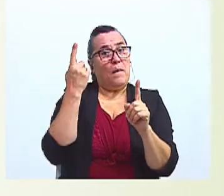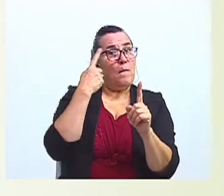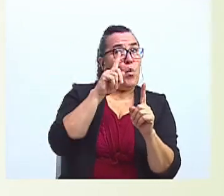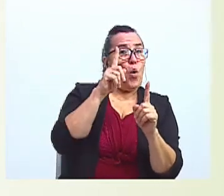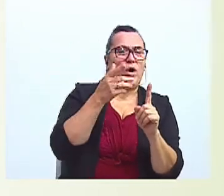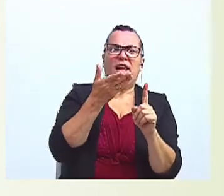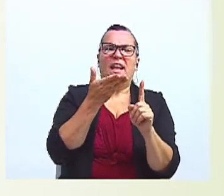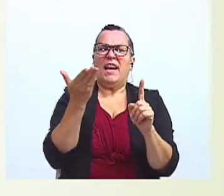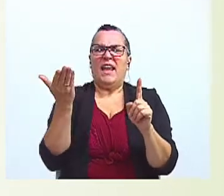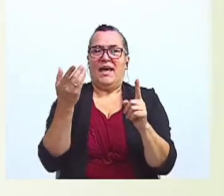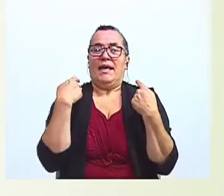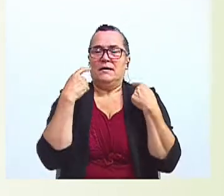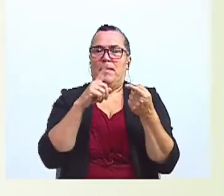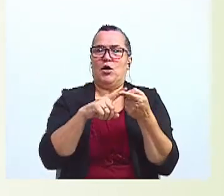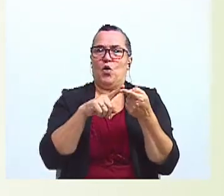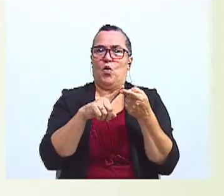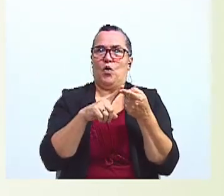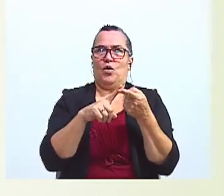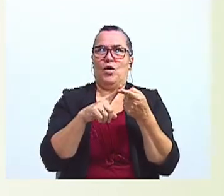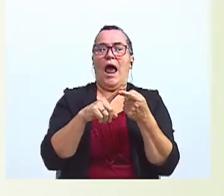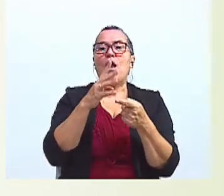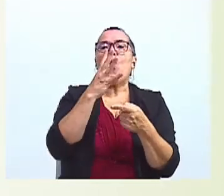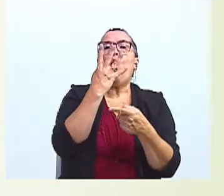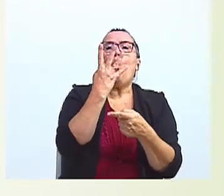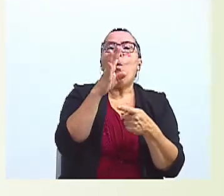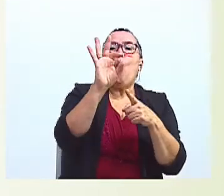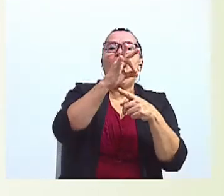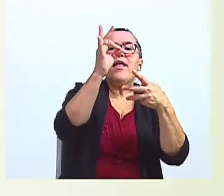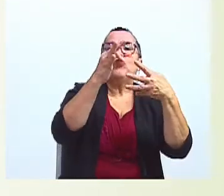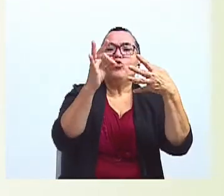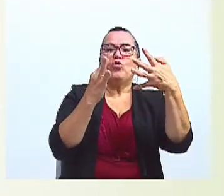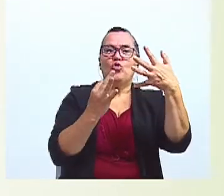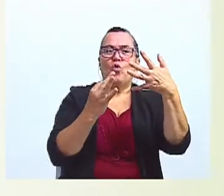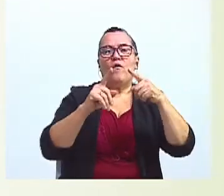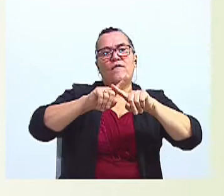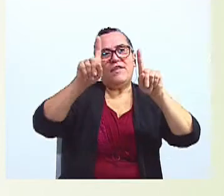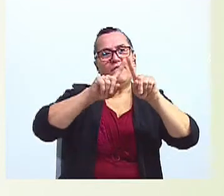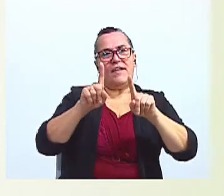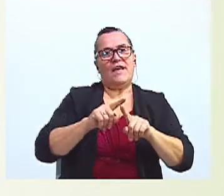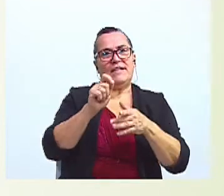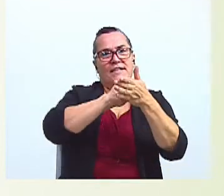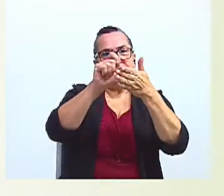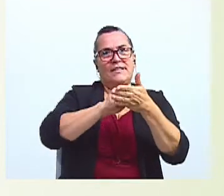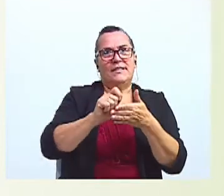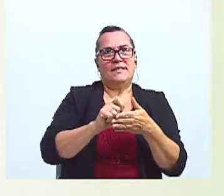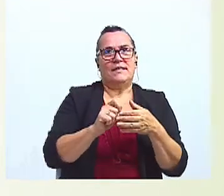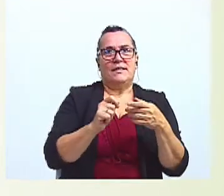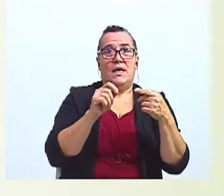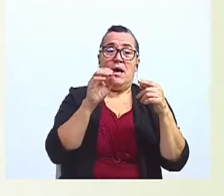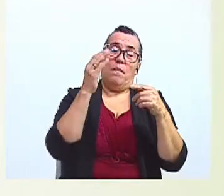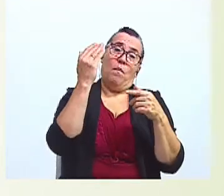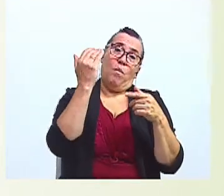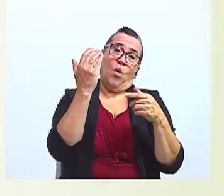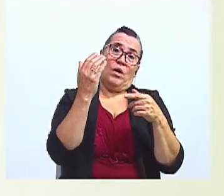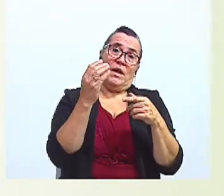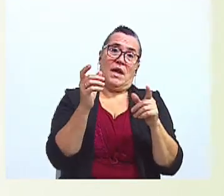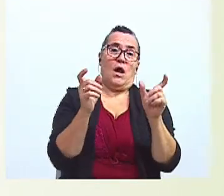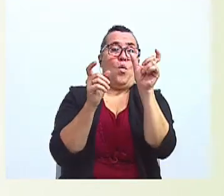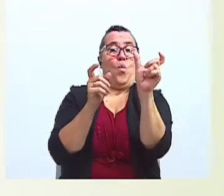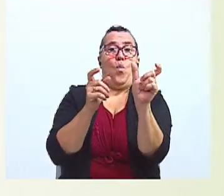ellas vamos a tener 4 maneras diferentes de escribirlas. Porque como una sola